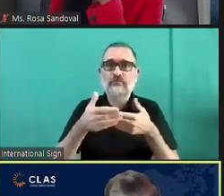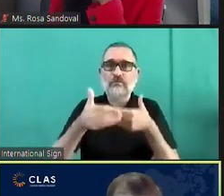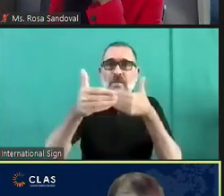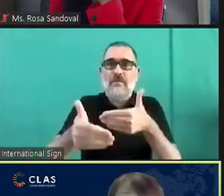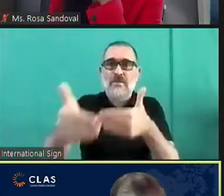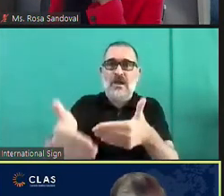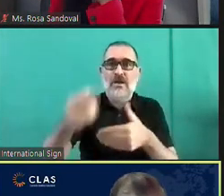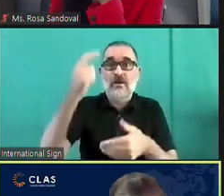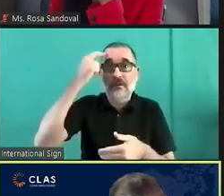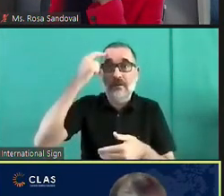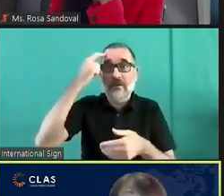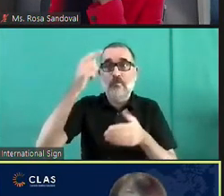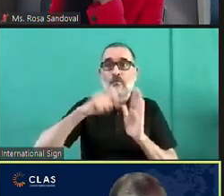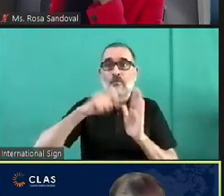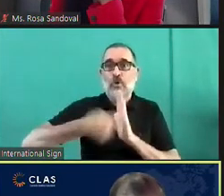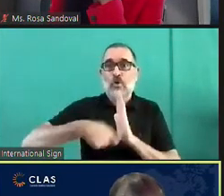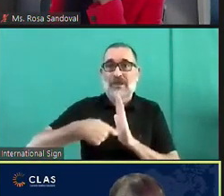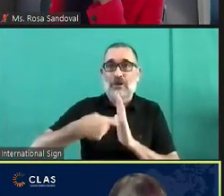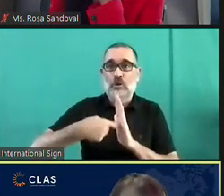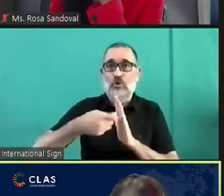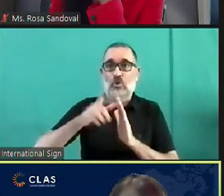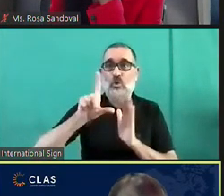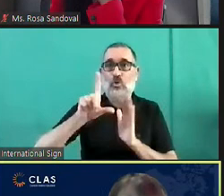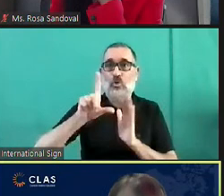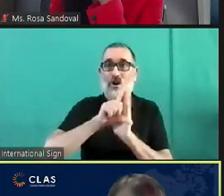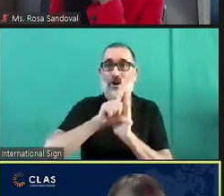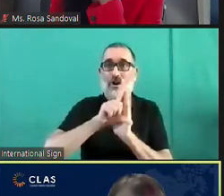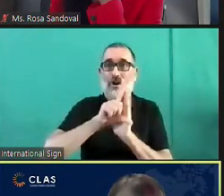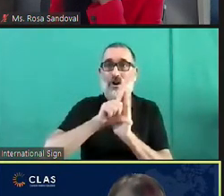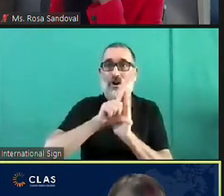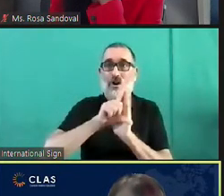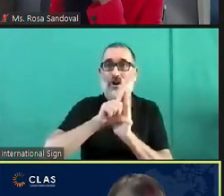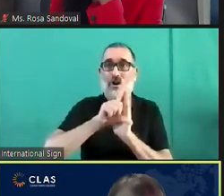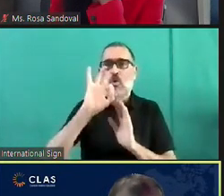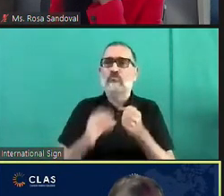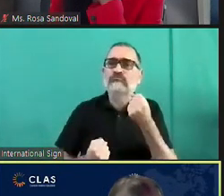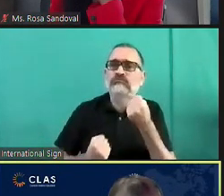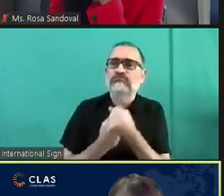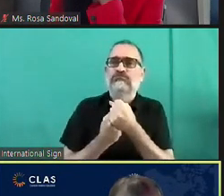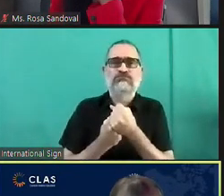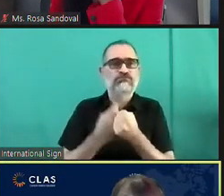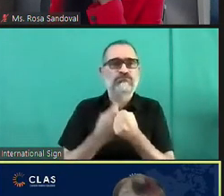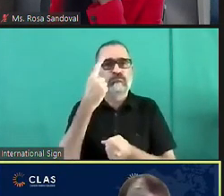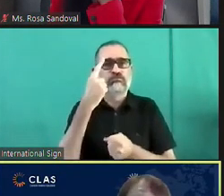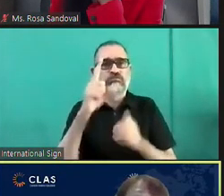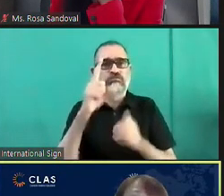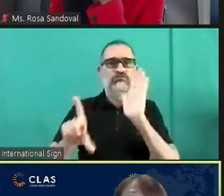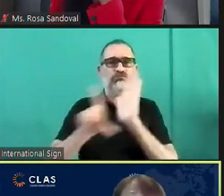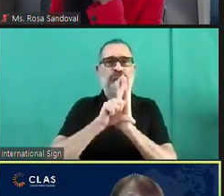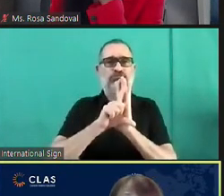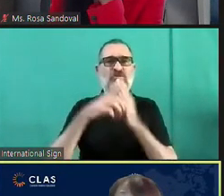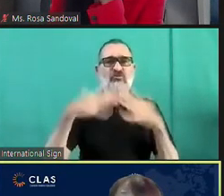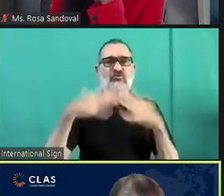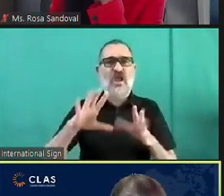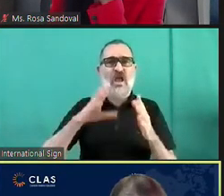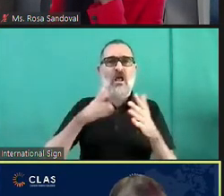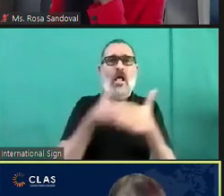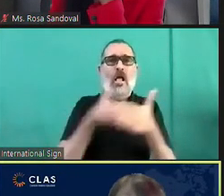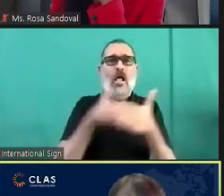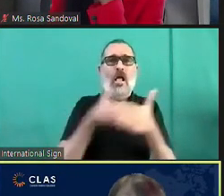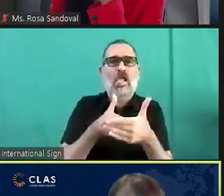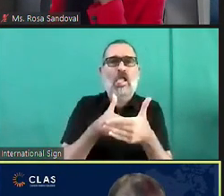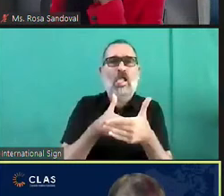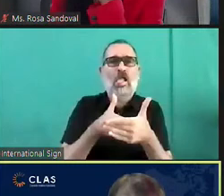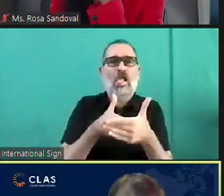tomado ventaja de muchas maneras y a veces es difícil responder pero también hay una muchísima